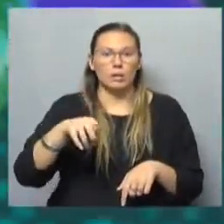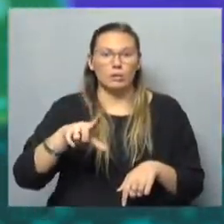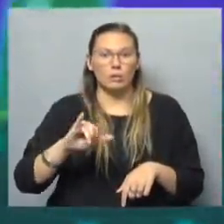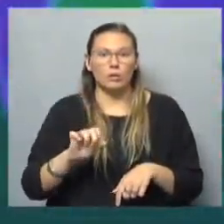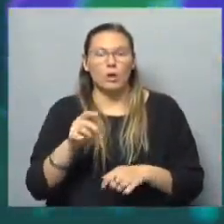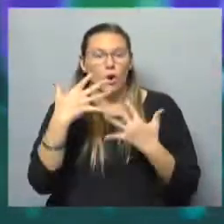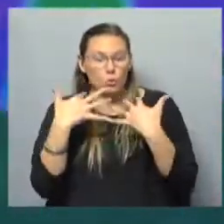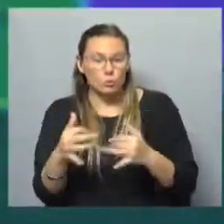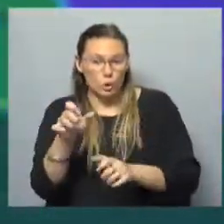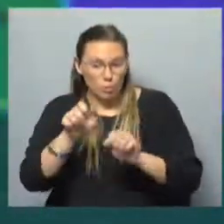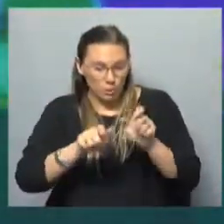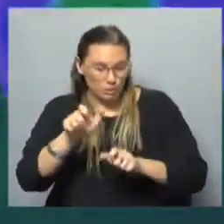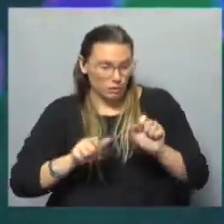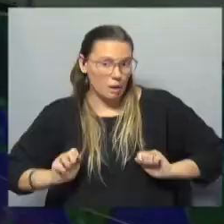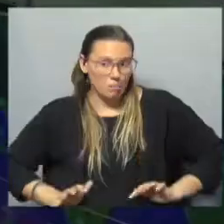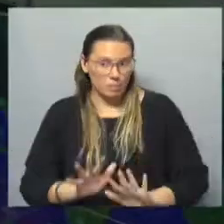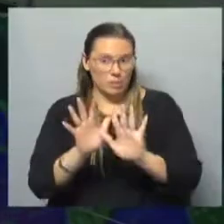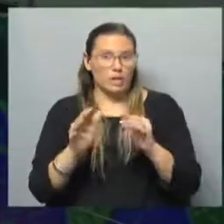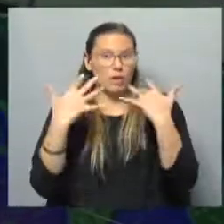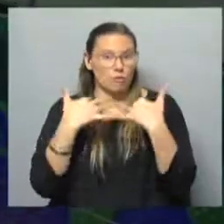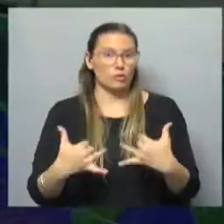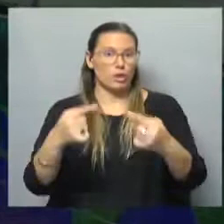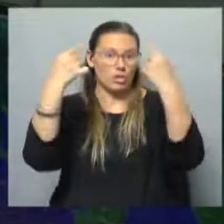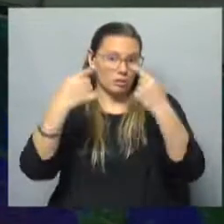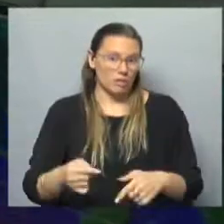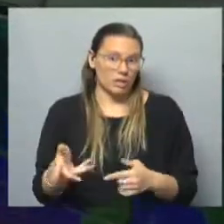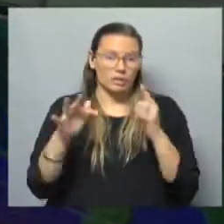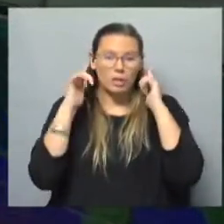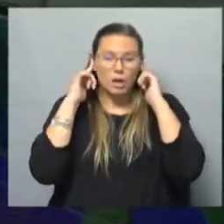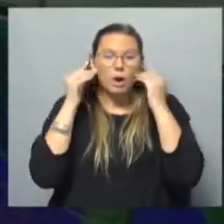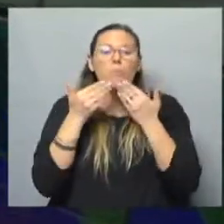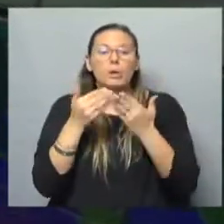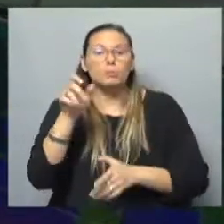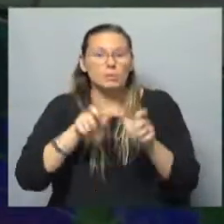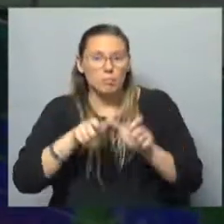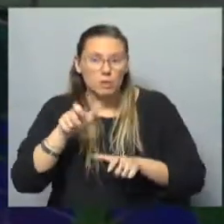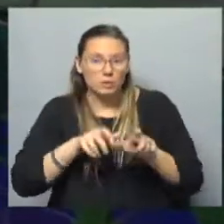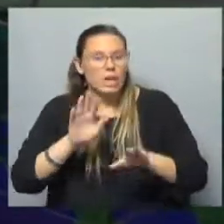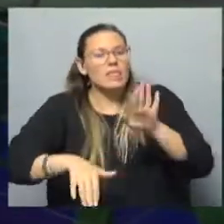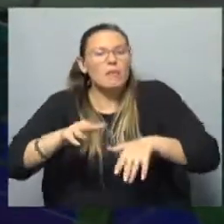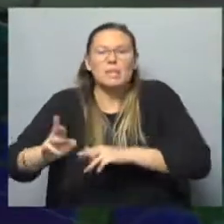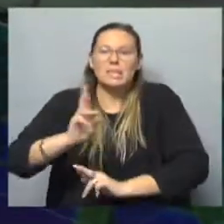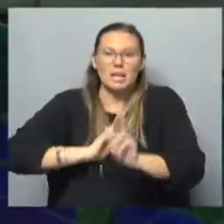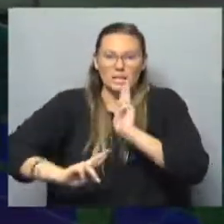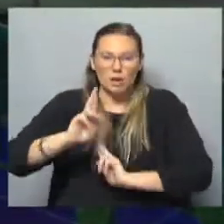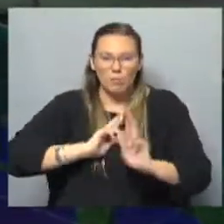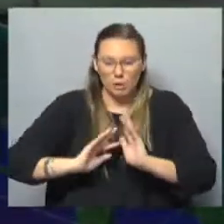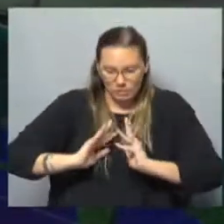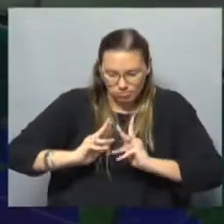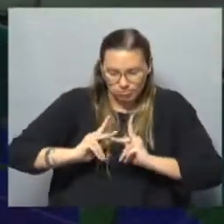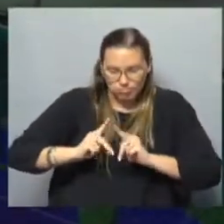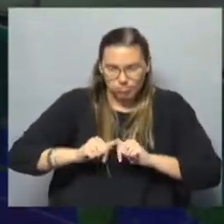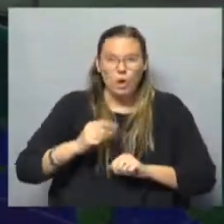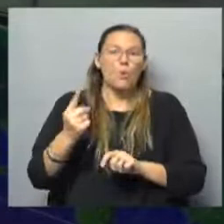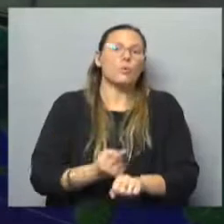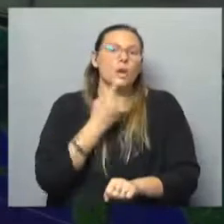la gente, que lo arma el público, por eso cada función es diferente. Les hacen preguntas a la gente y a partir de ahí se realiza toda una obra que dura una